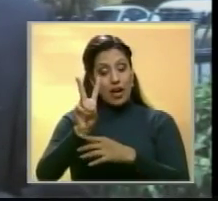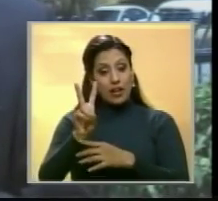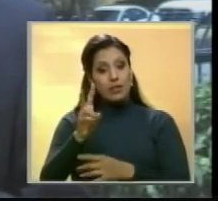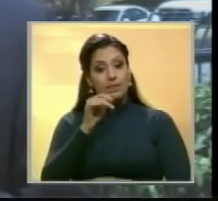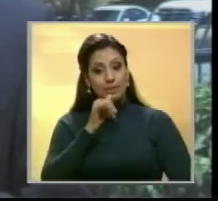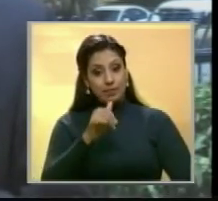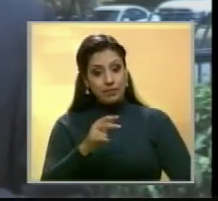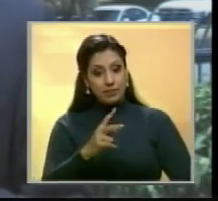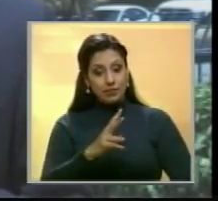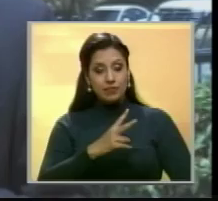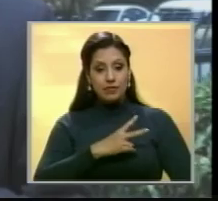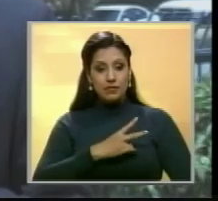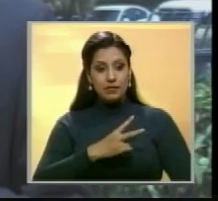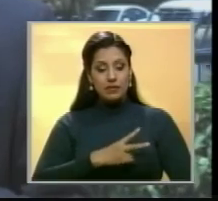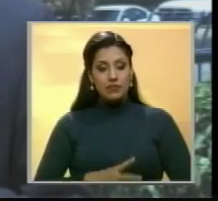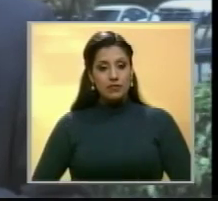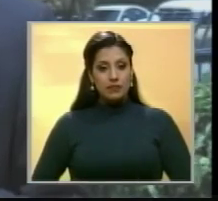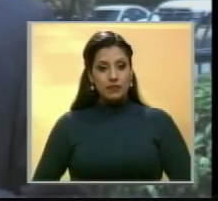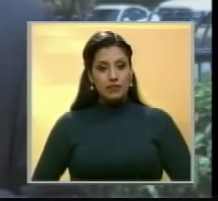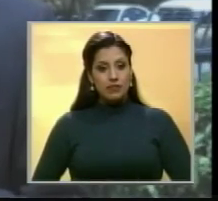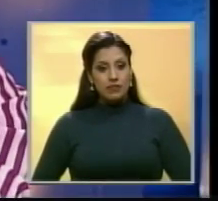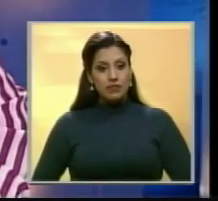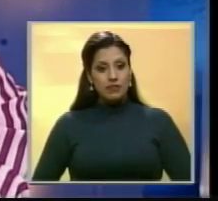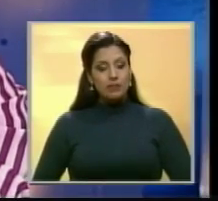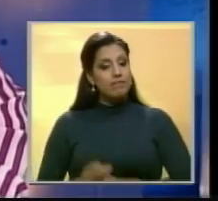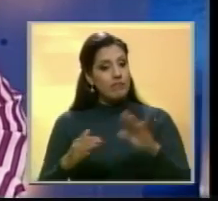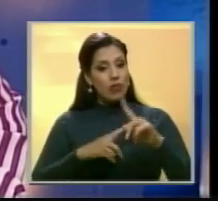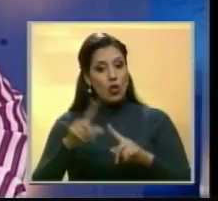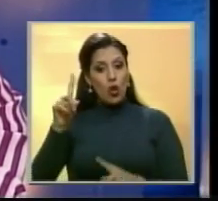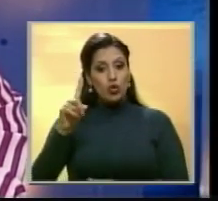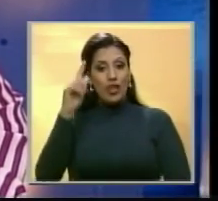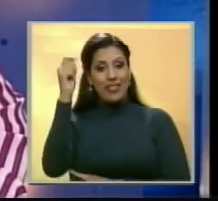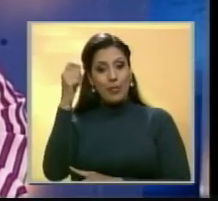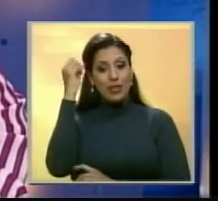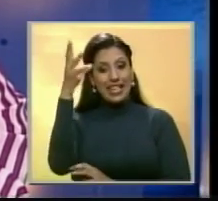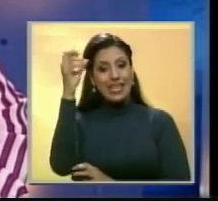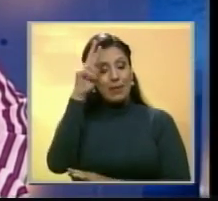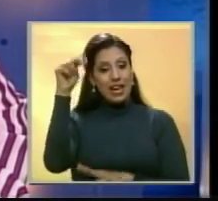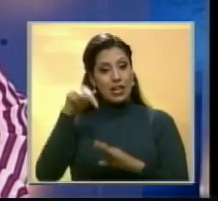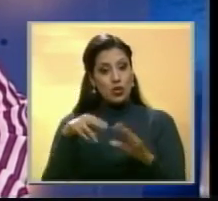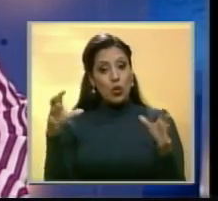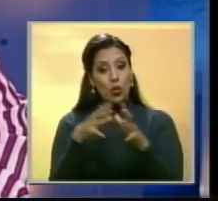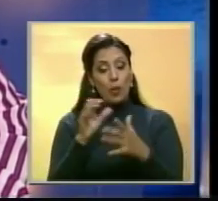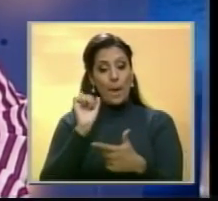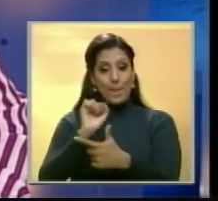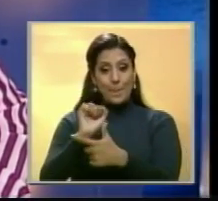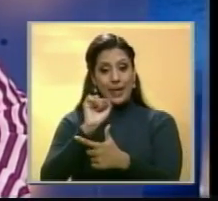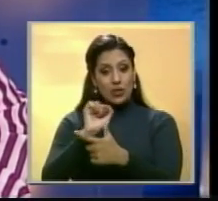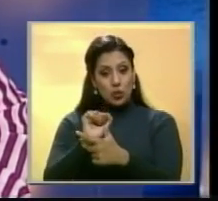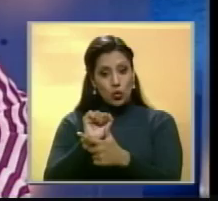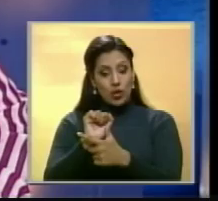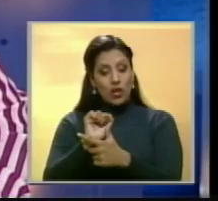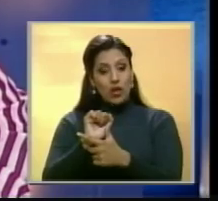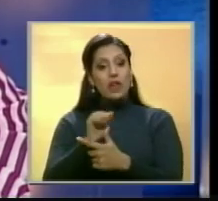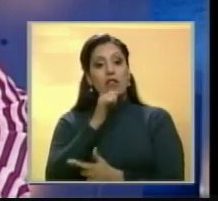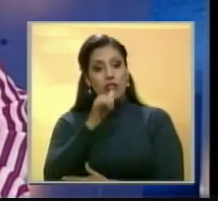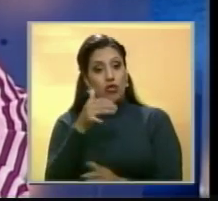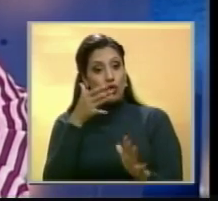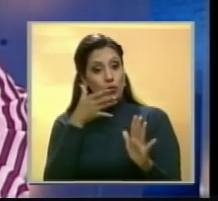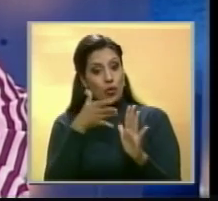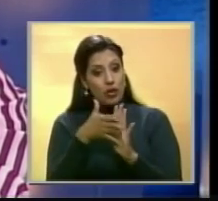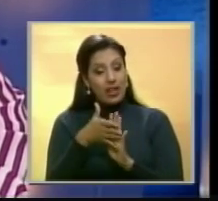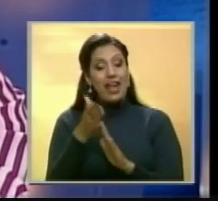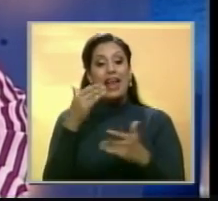Vargas, Orle Frank Amaya, Noticiero Venevisión. El diputado de la Asamblea Nacional por el Partido Socialista Unido de Venezuela, Henker